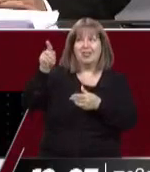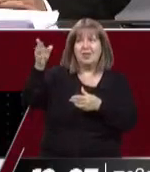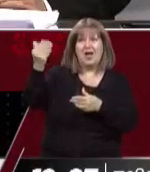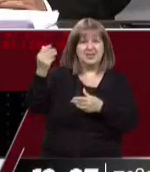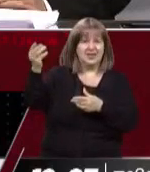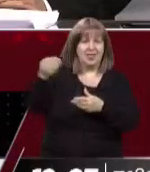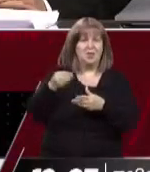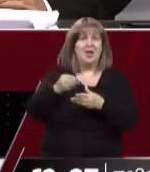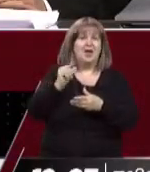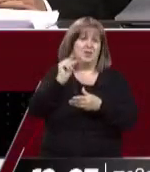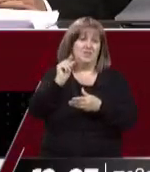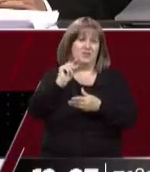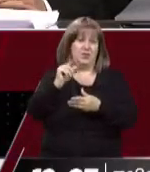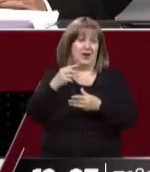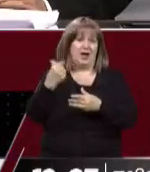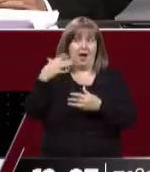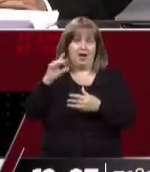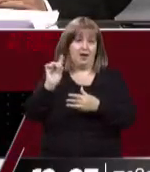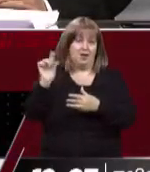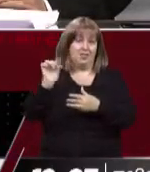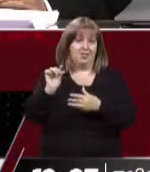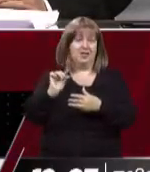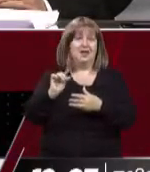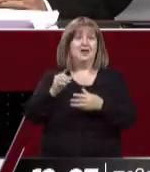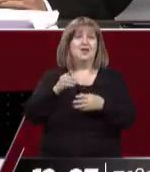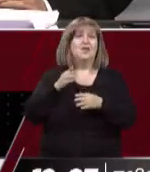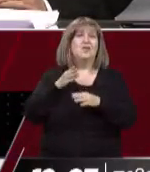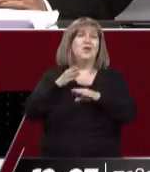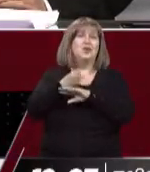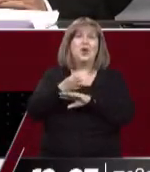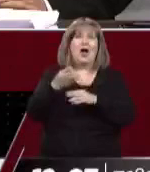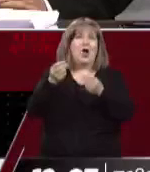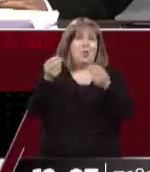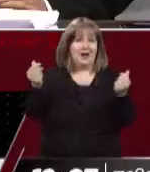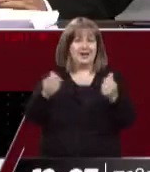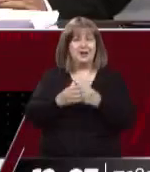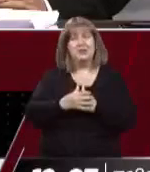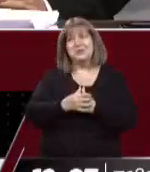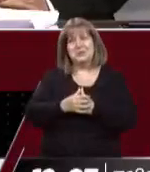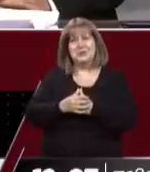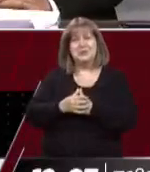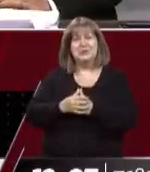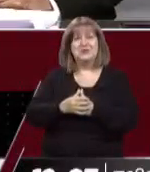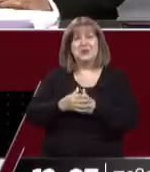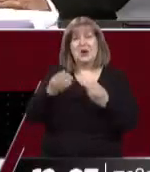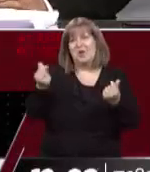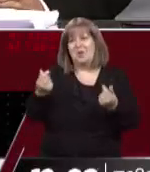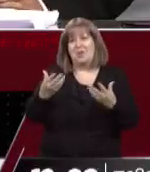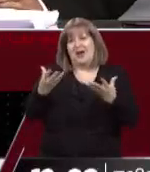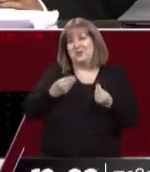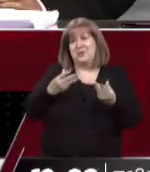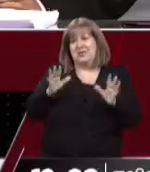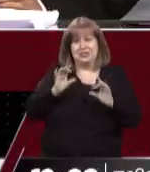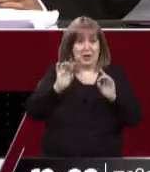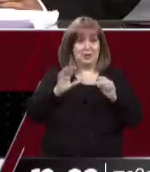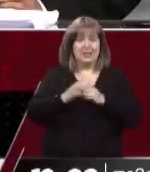un rato con nosotros, estaba en esa, ¿viste? No es que vino a comprar una guitarra. ¿Viste cuando uno dice? Lo compró porque sí.